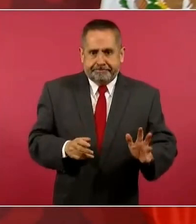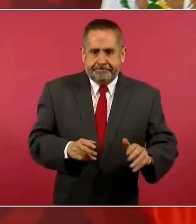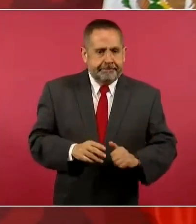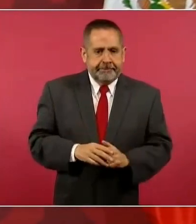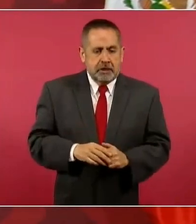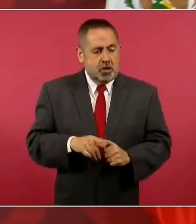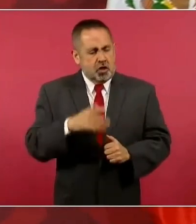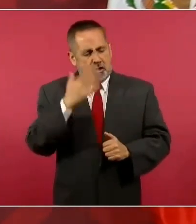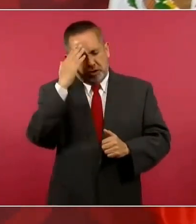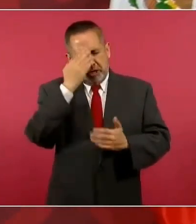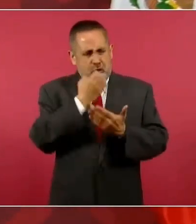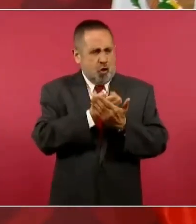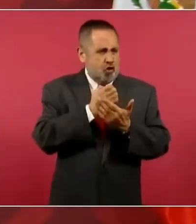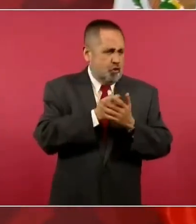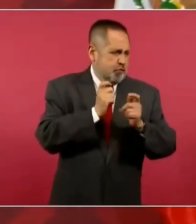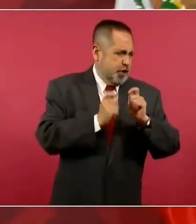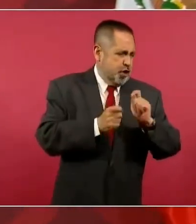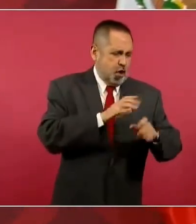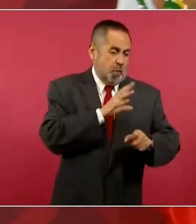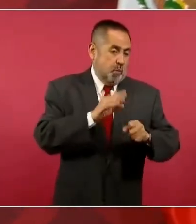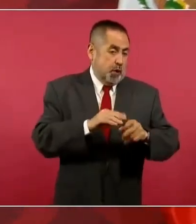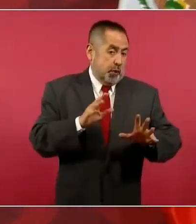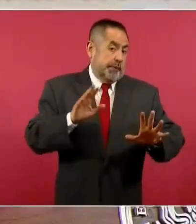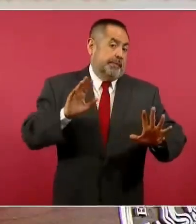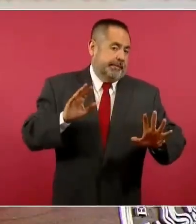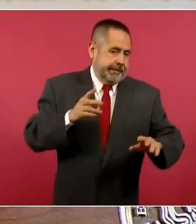en economía,